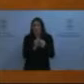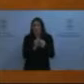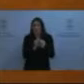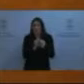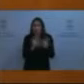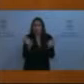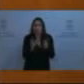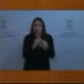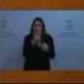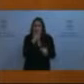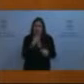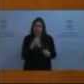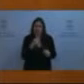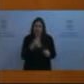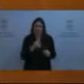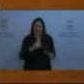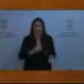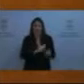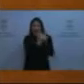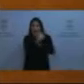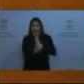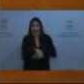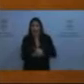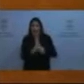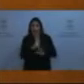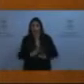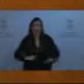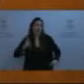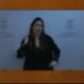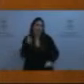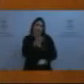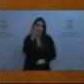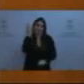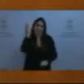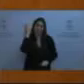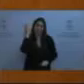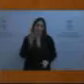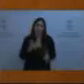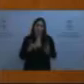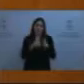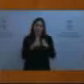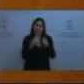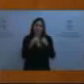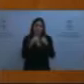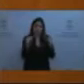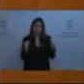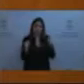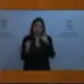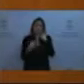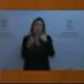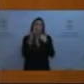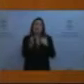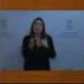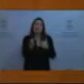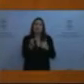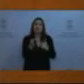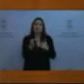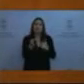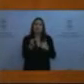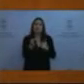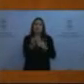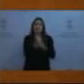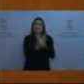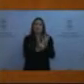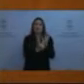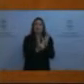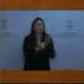llegar a una conclusión contraria, que son perjudiciales para esta región. Y además, no con datos,